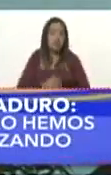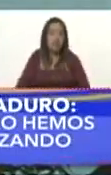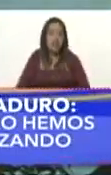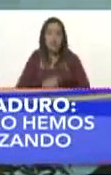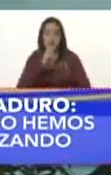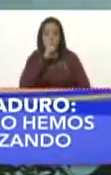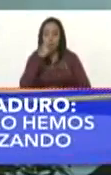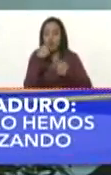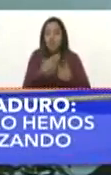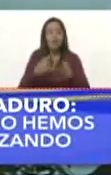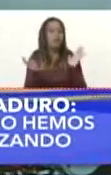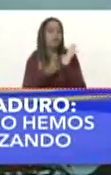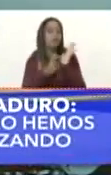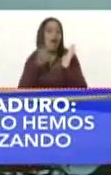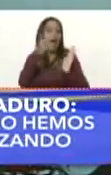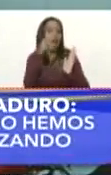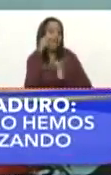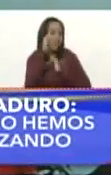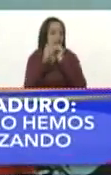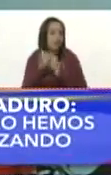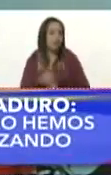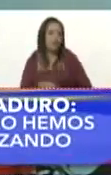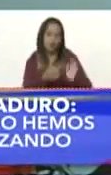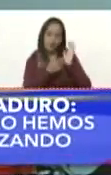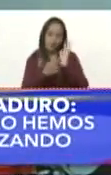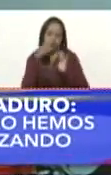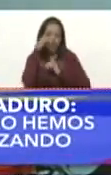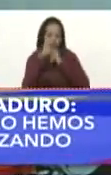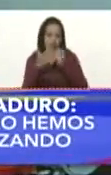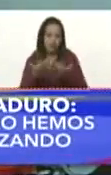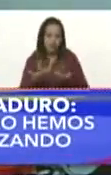lo confesó, miren, aquí está el video. Y ponen el video